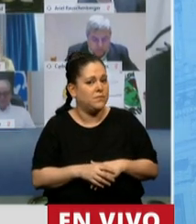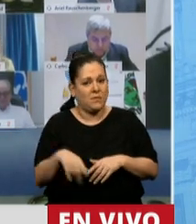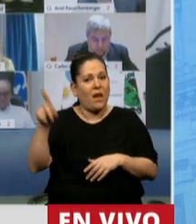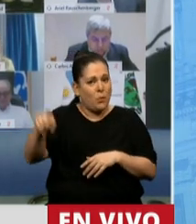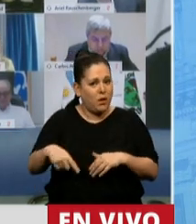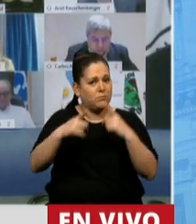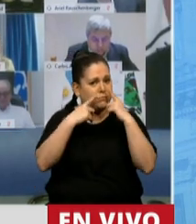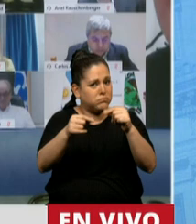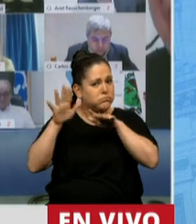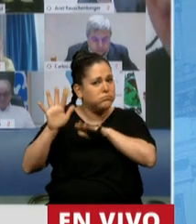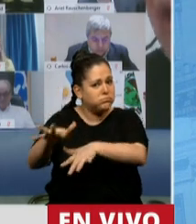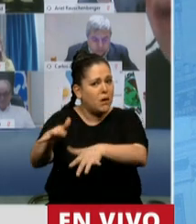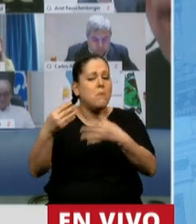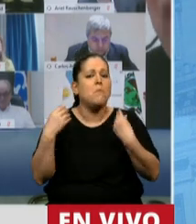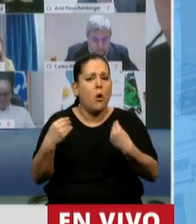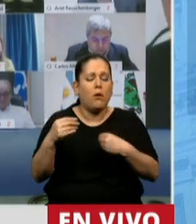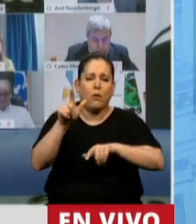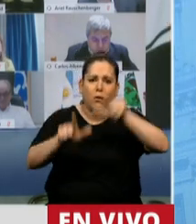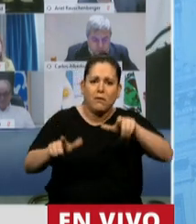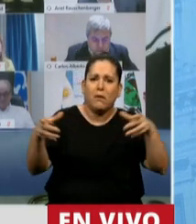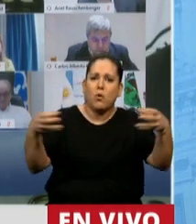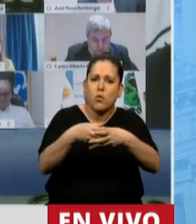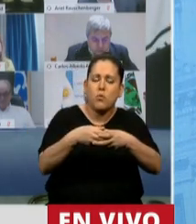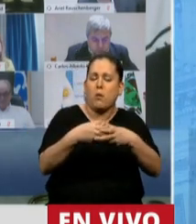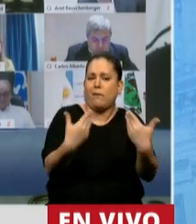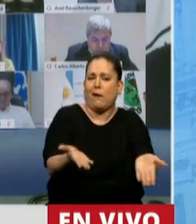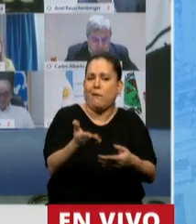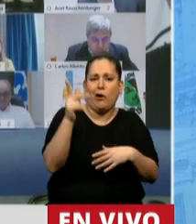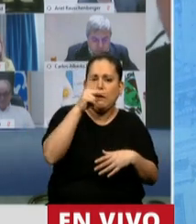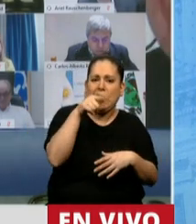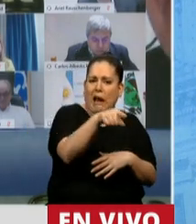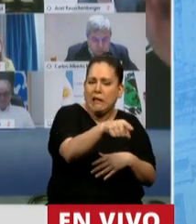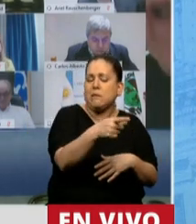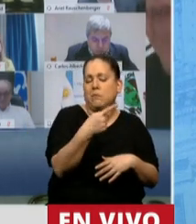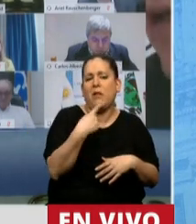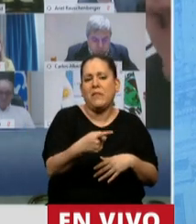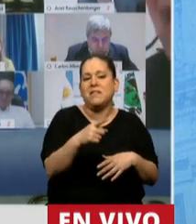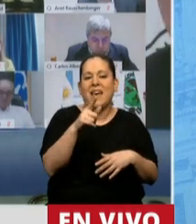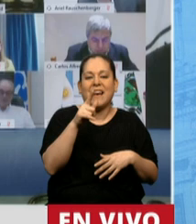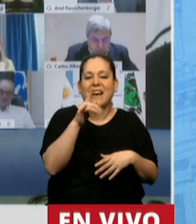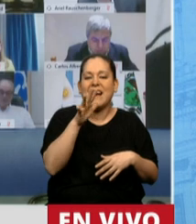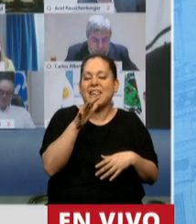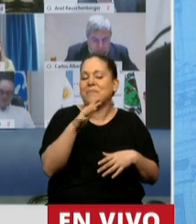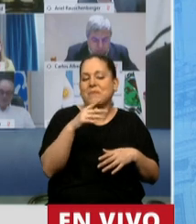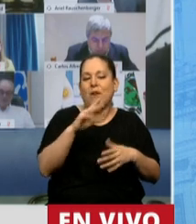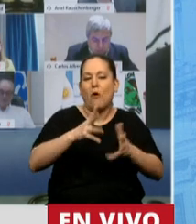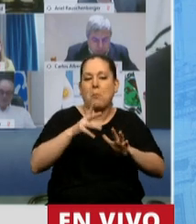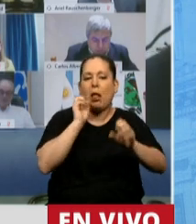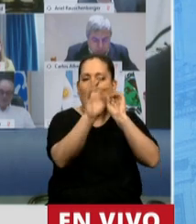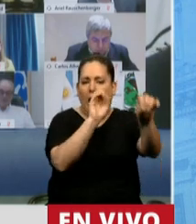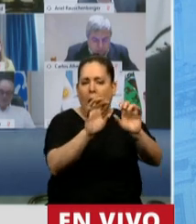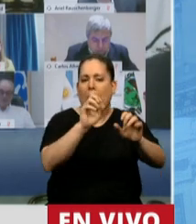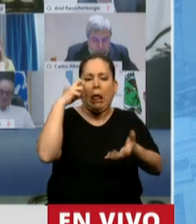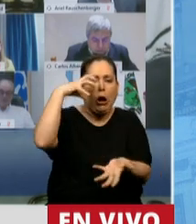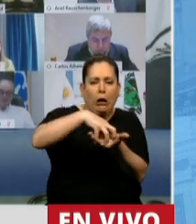protesta por los grupos quistas y de la izquierda la famosa historia que siempre contamos de las 14 toneladas de piedra apenas